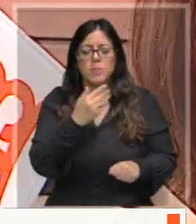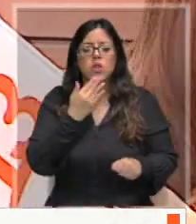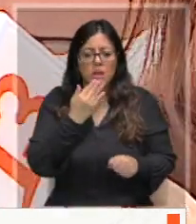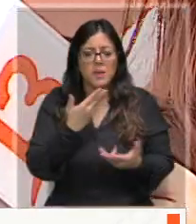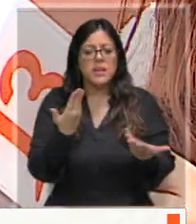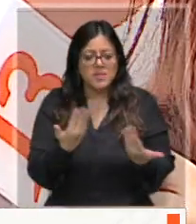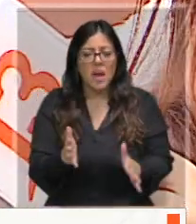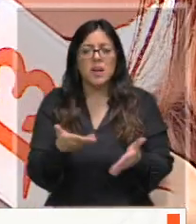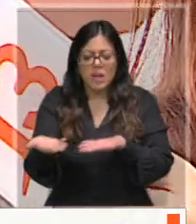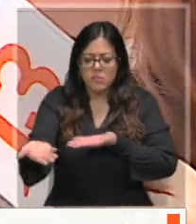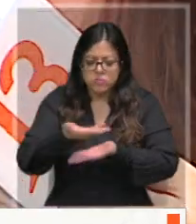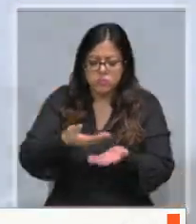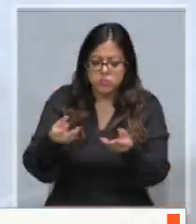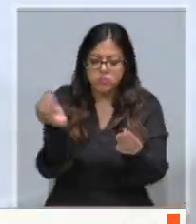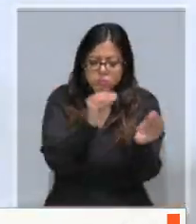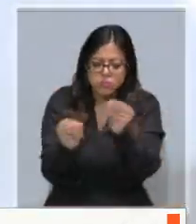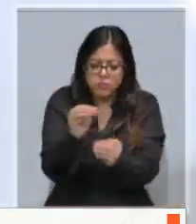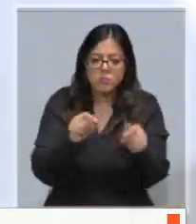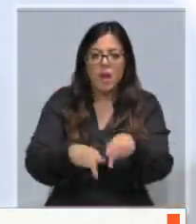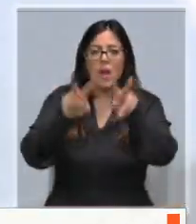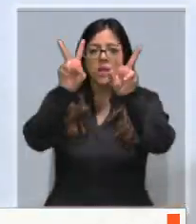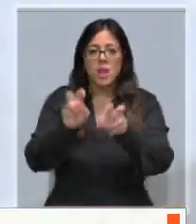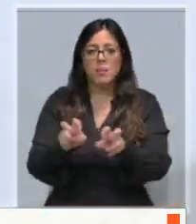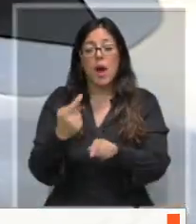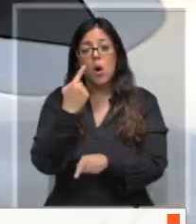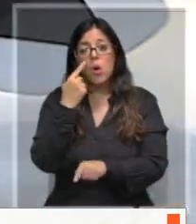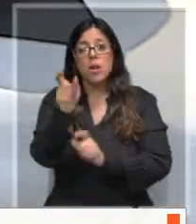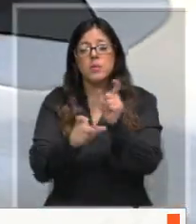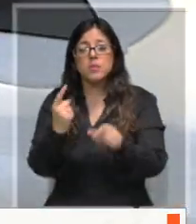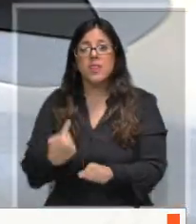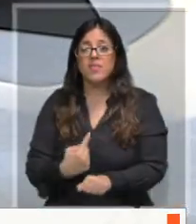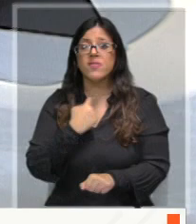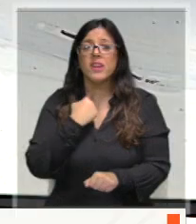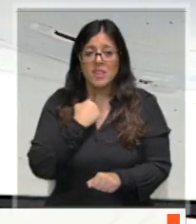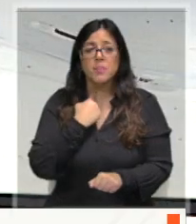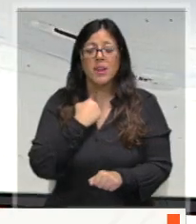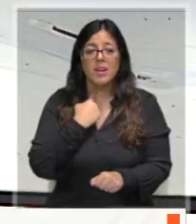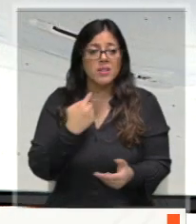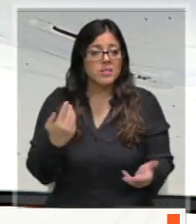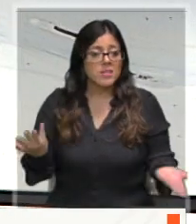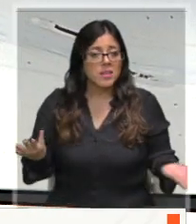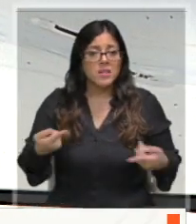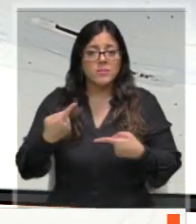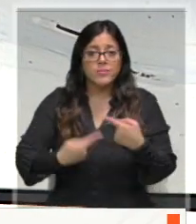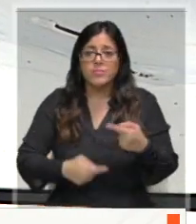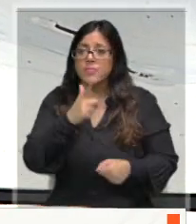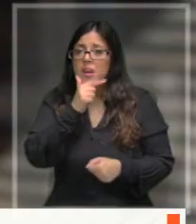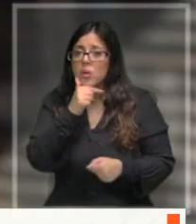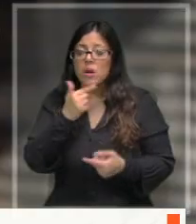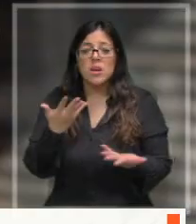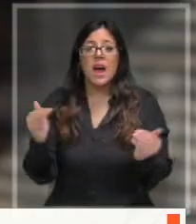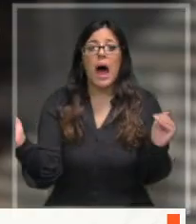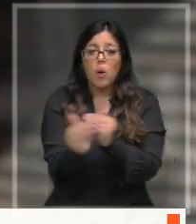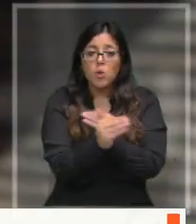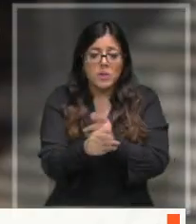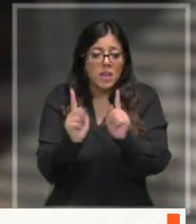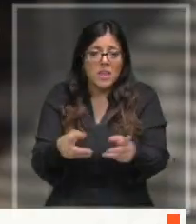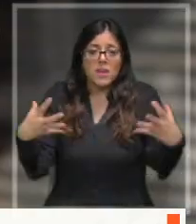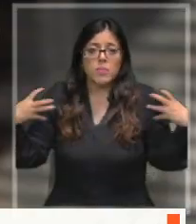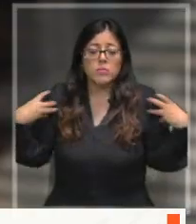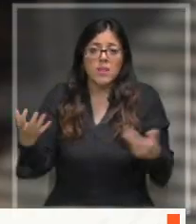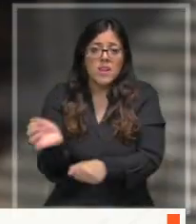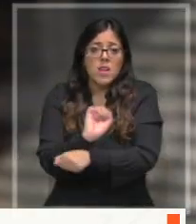tipo de temática. Porque las víctimas quedan en la incertidumbre. La autopista se tiene que hacer cargo de los daños a los